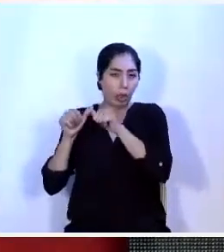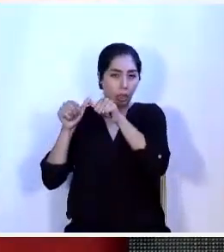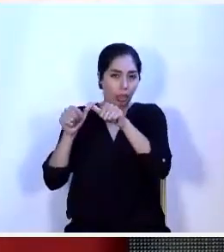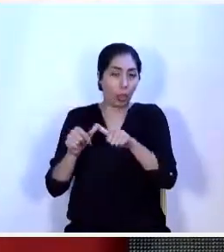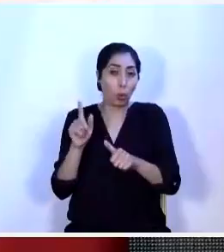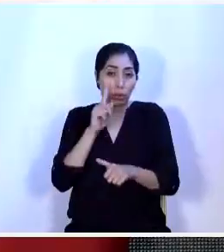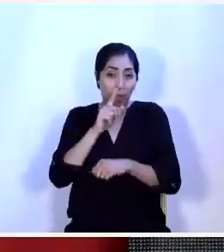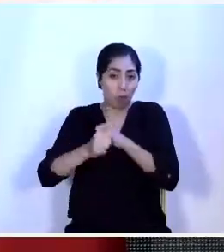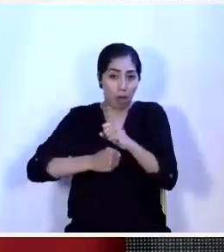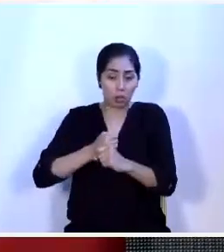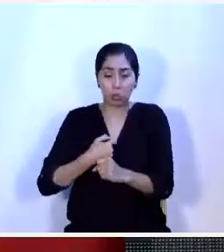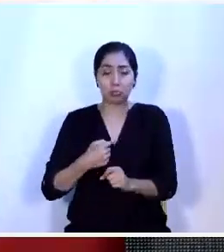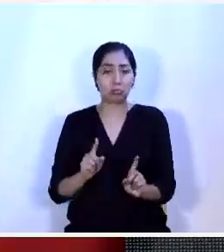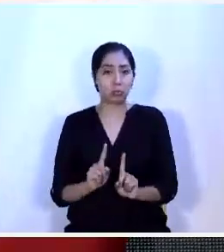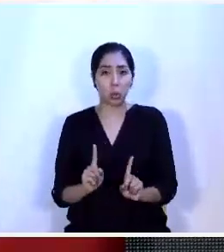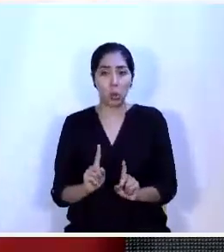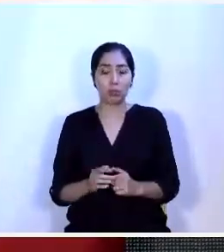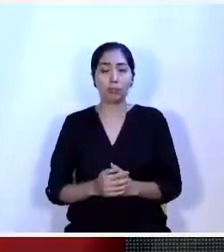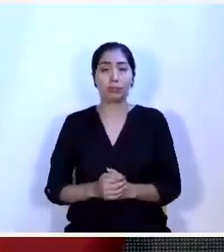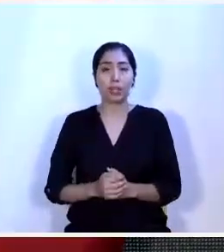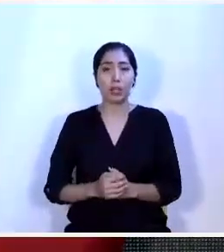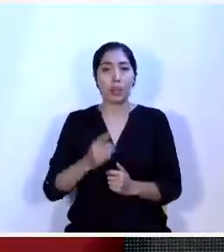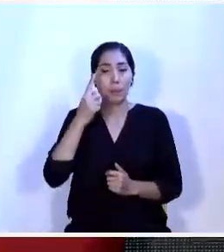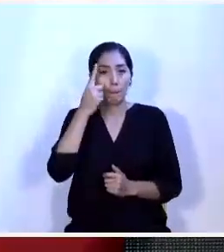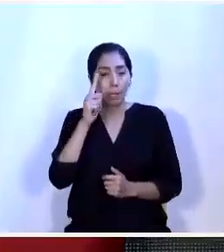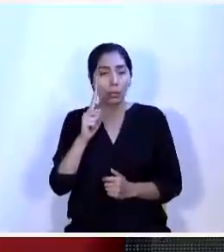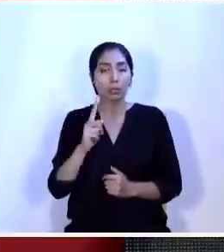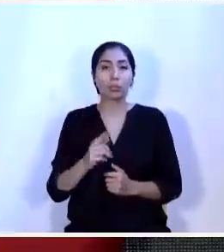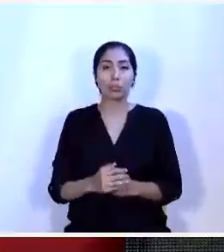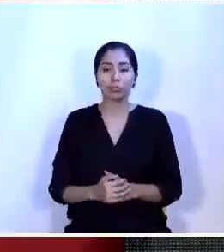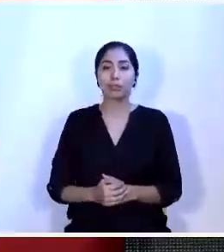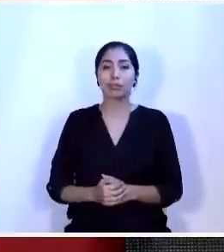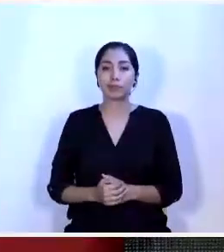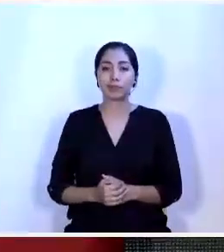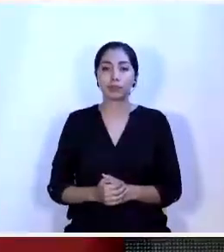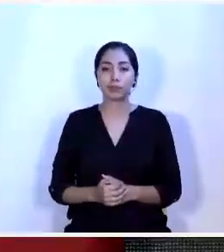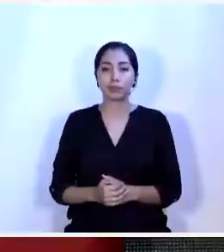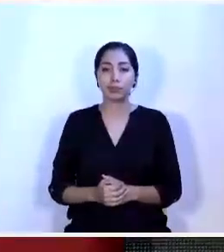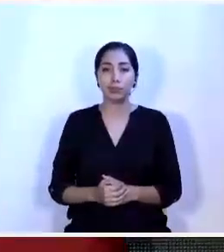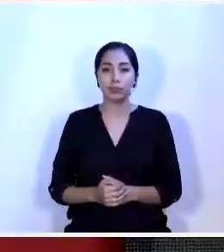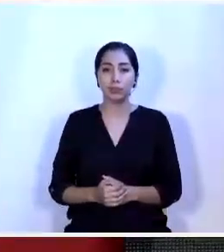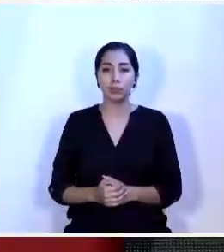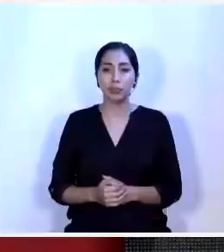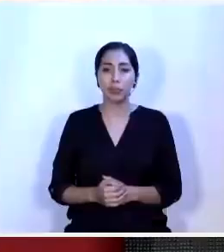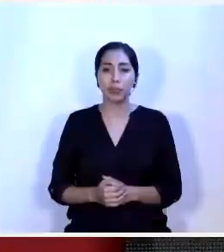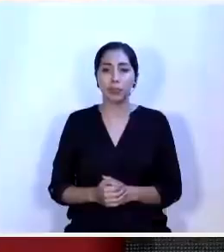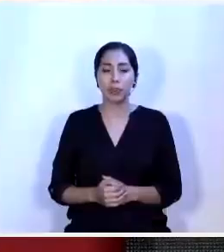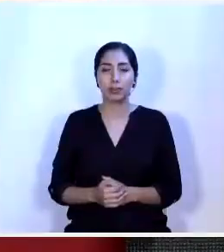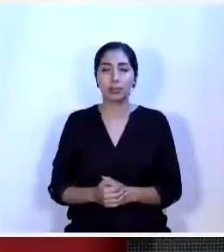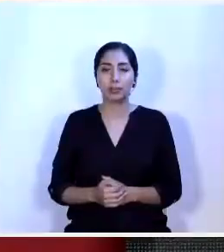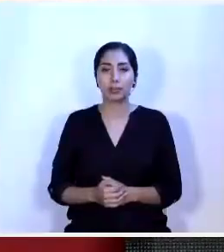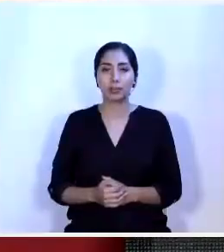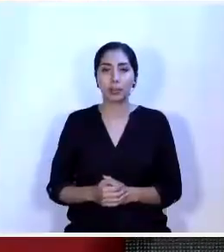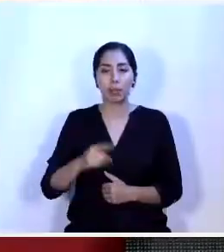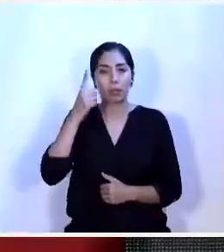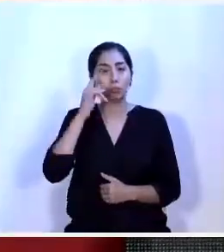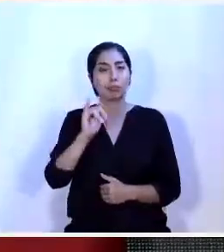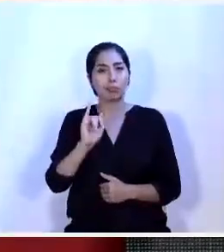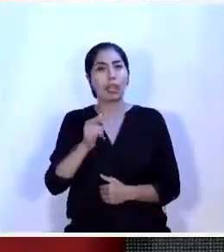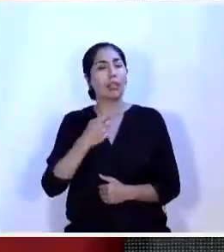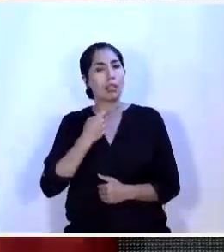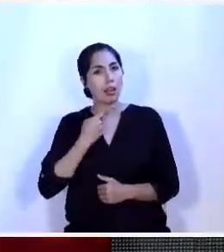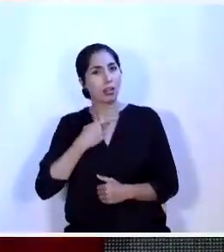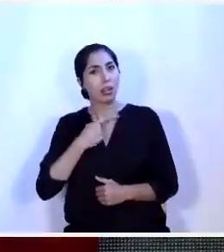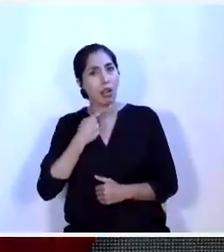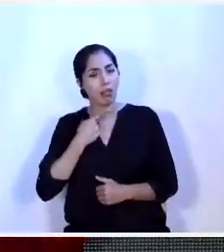los últimos años, pero entre tantas interesantes citas